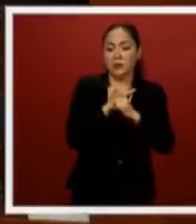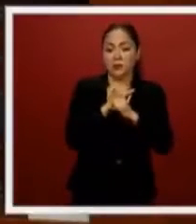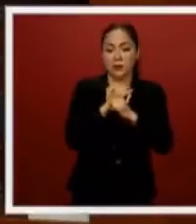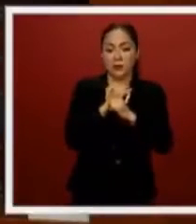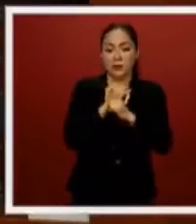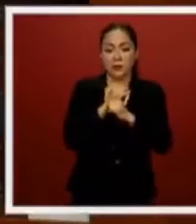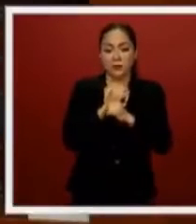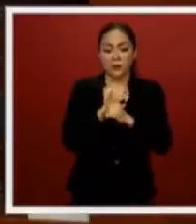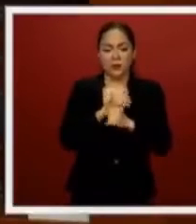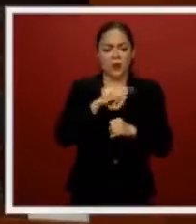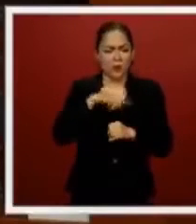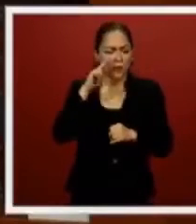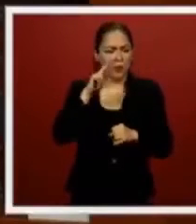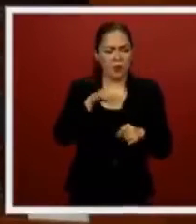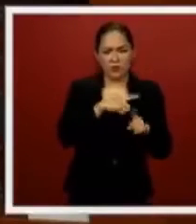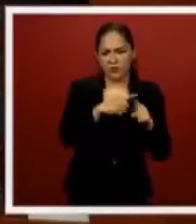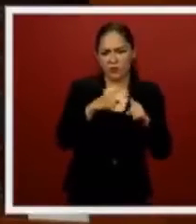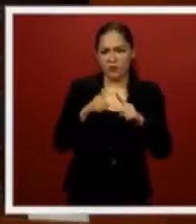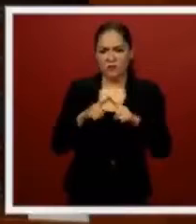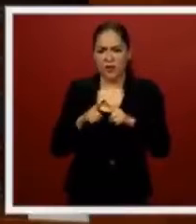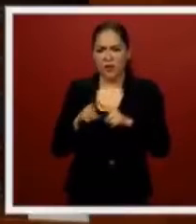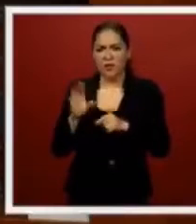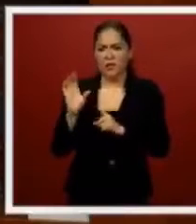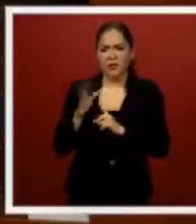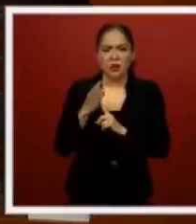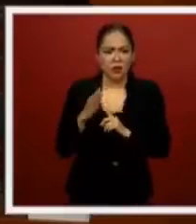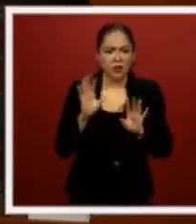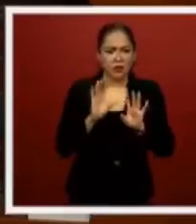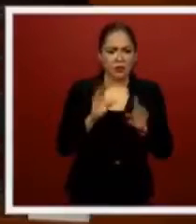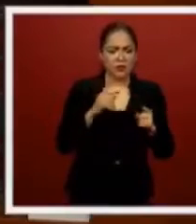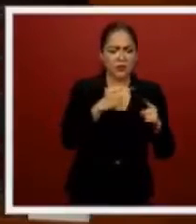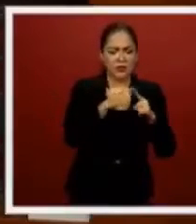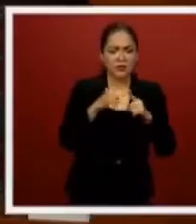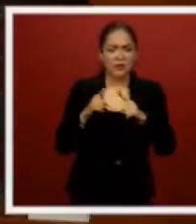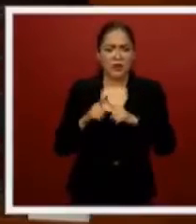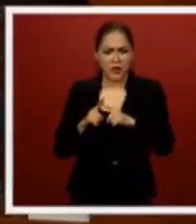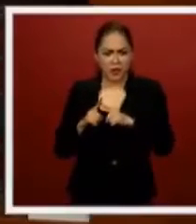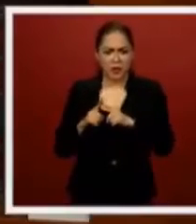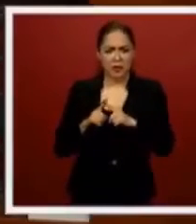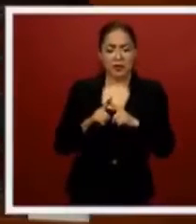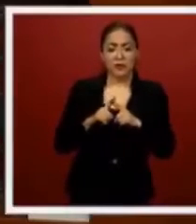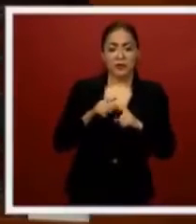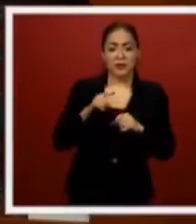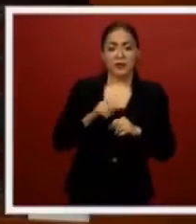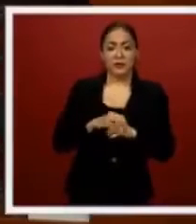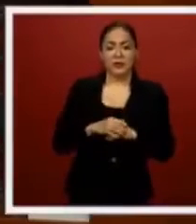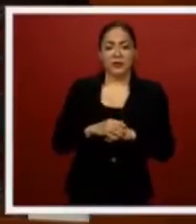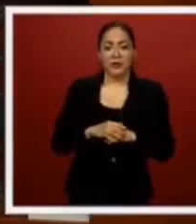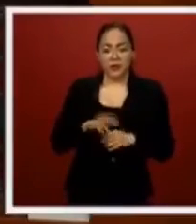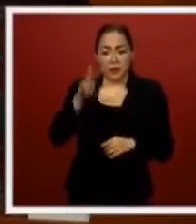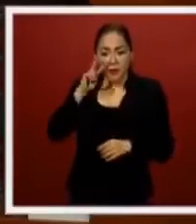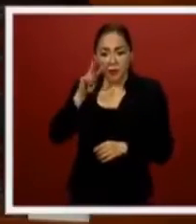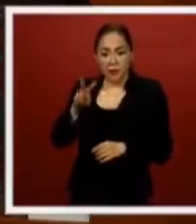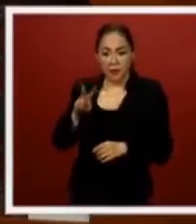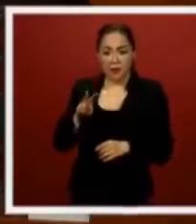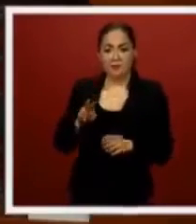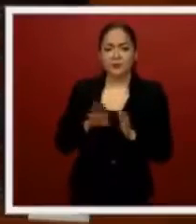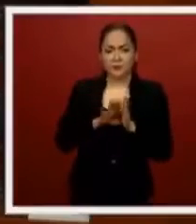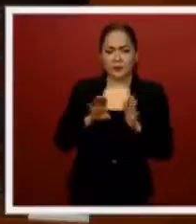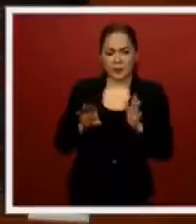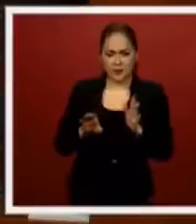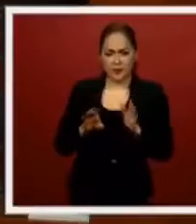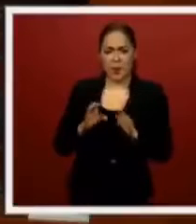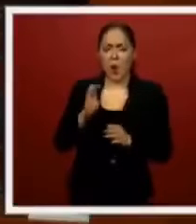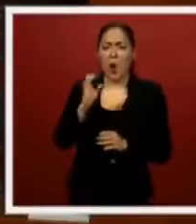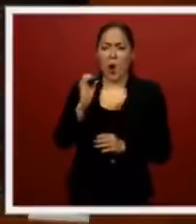habido organismos internacionales que han puesto el énfasis en ciertas competencias. Ajá. Por ejemplo, la